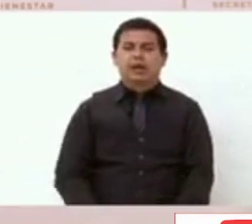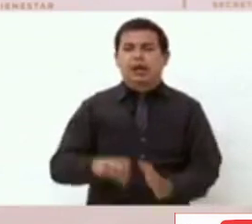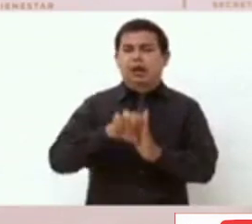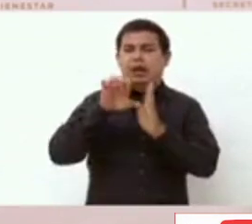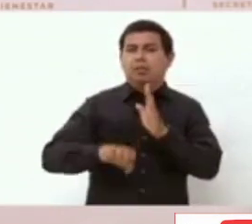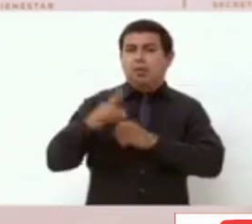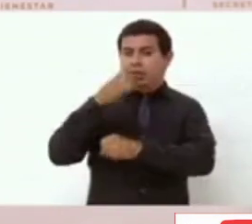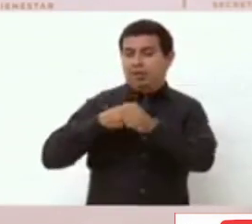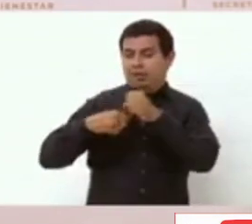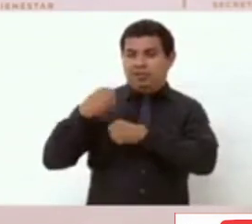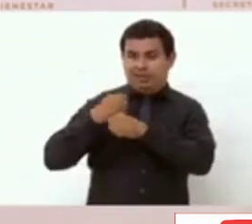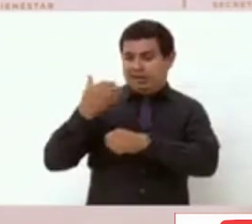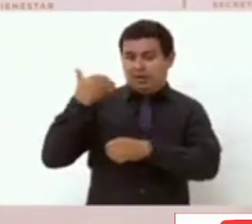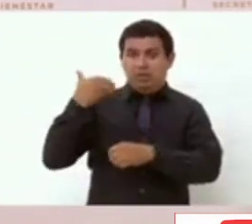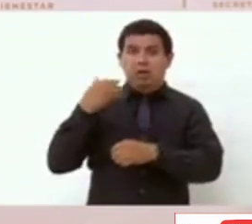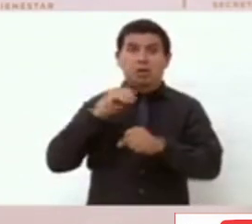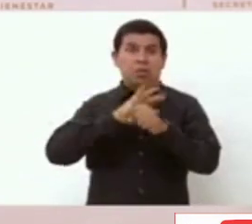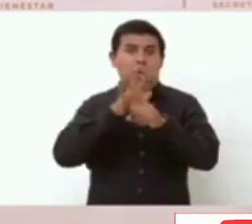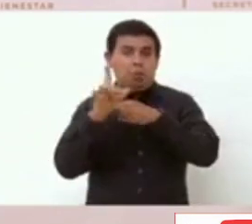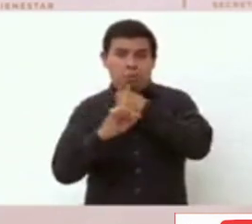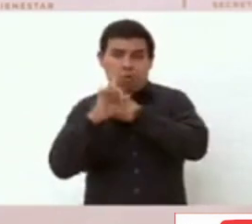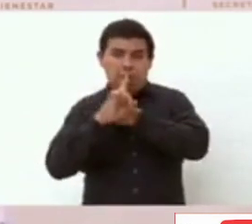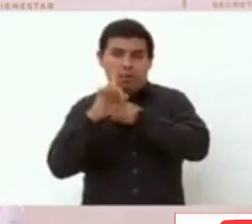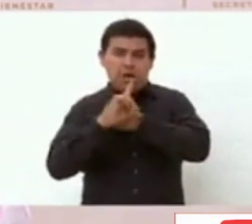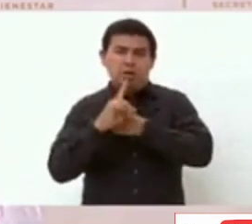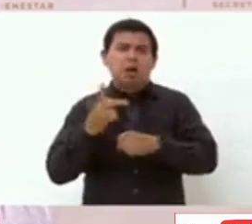el año pasado, a pesar de la pandemia,